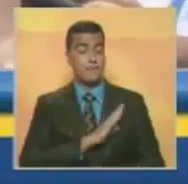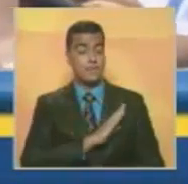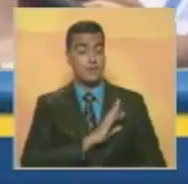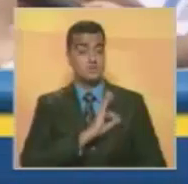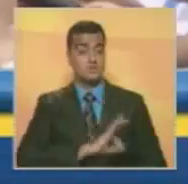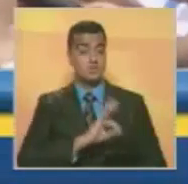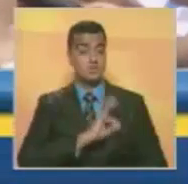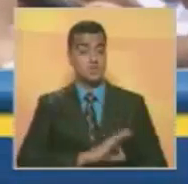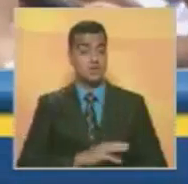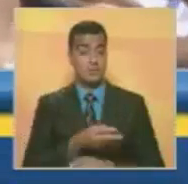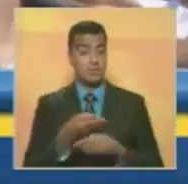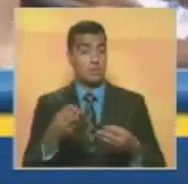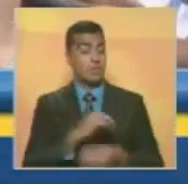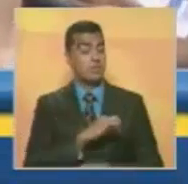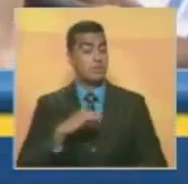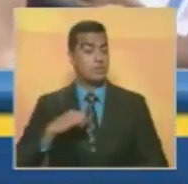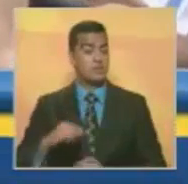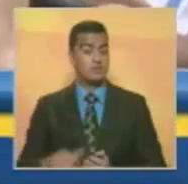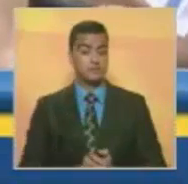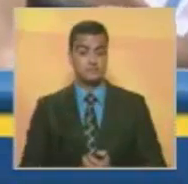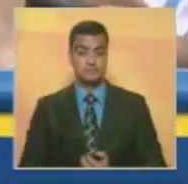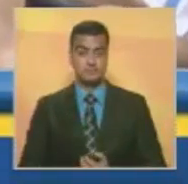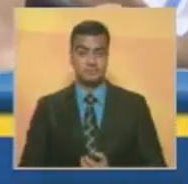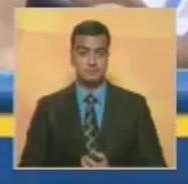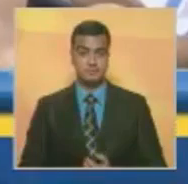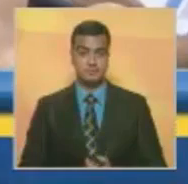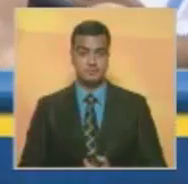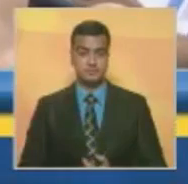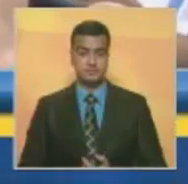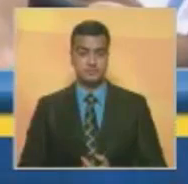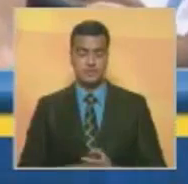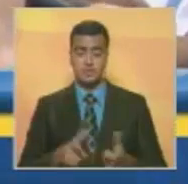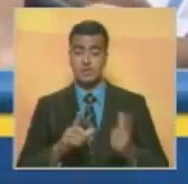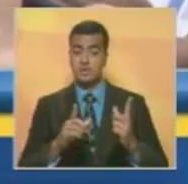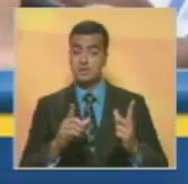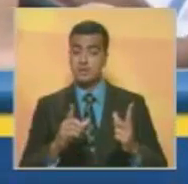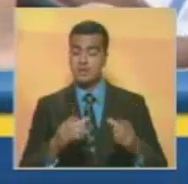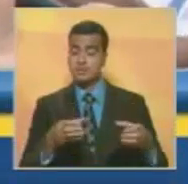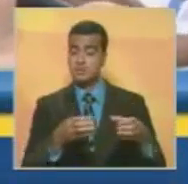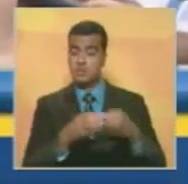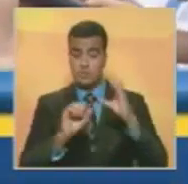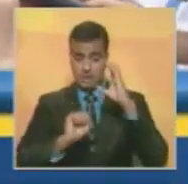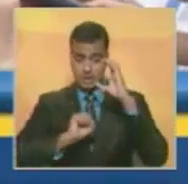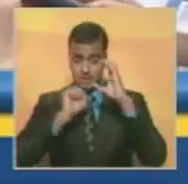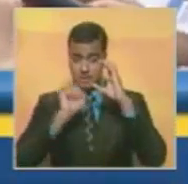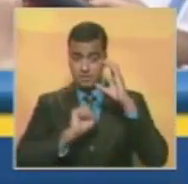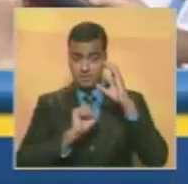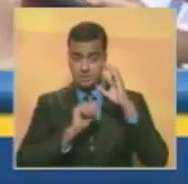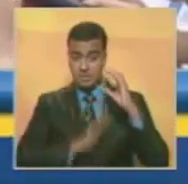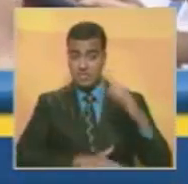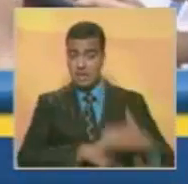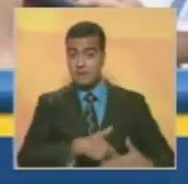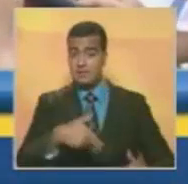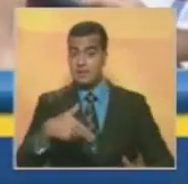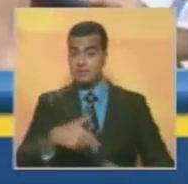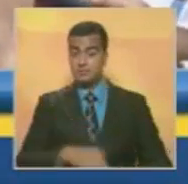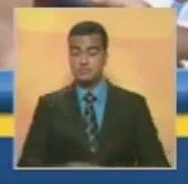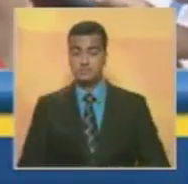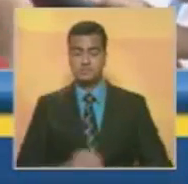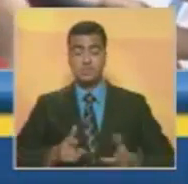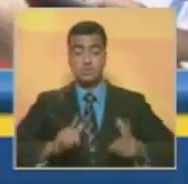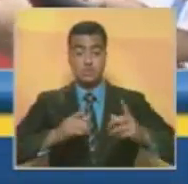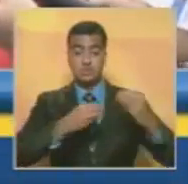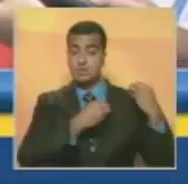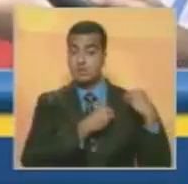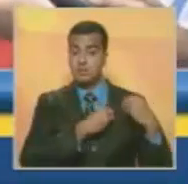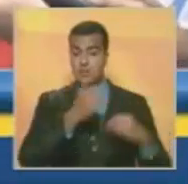o sean públicas o privadas, si ha autorizado a sus equipos de camarógrafos a andar armados, si ha autorizado a sus